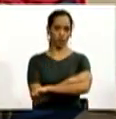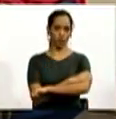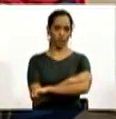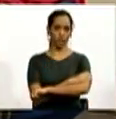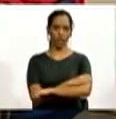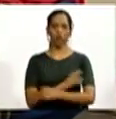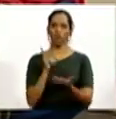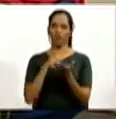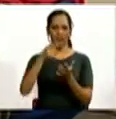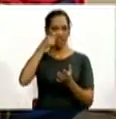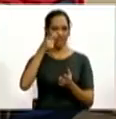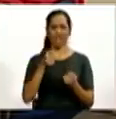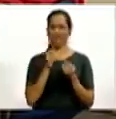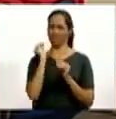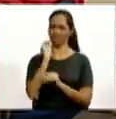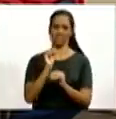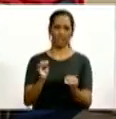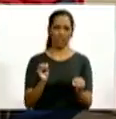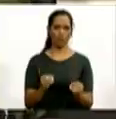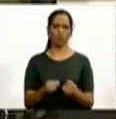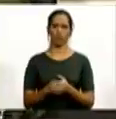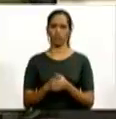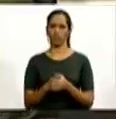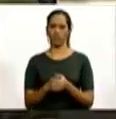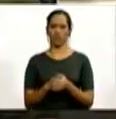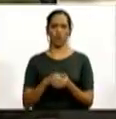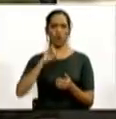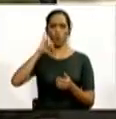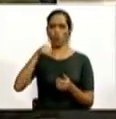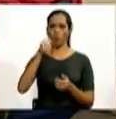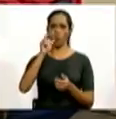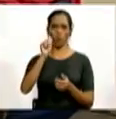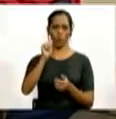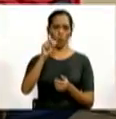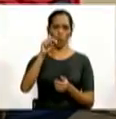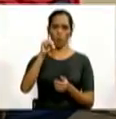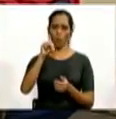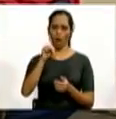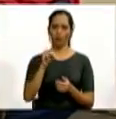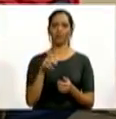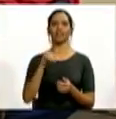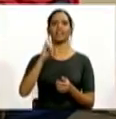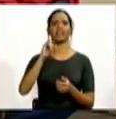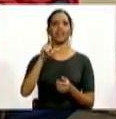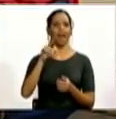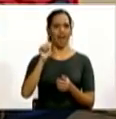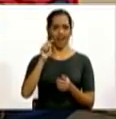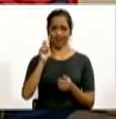fueron a la fiscalía a denunciar, como el compañero Juan Iriarte, como la compañera